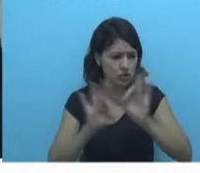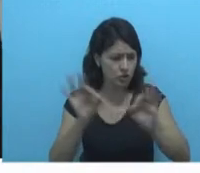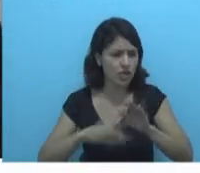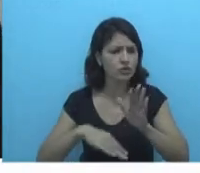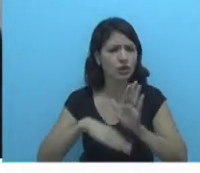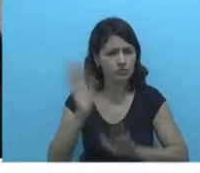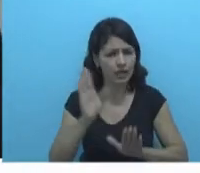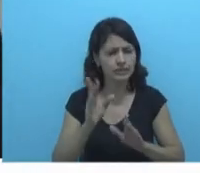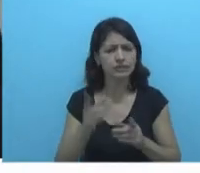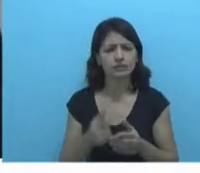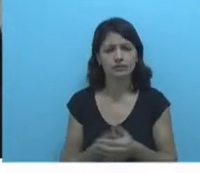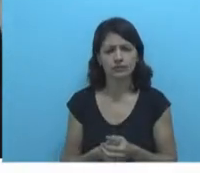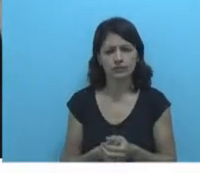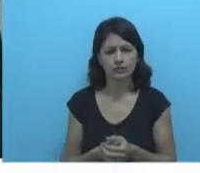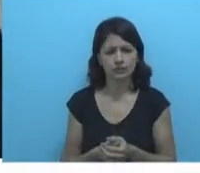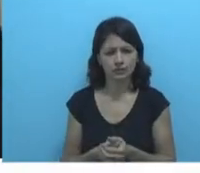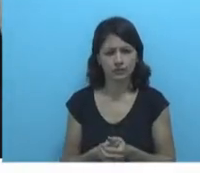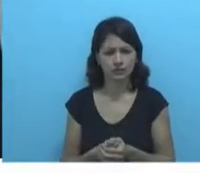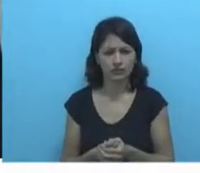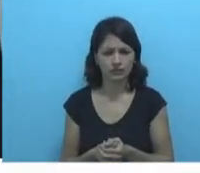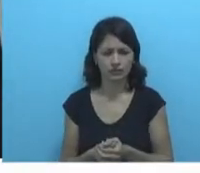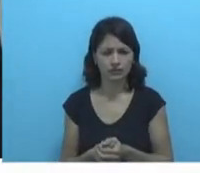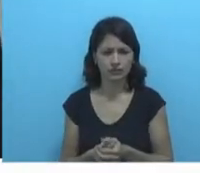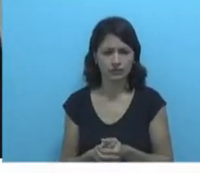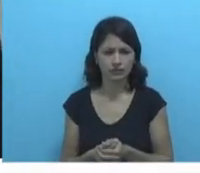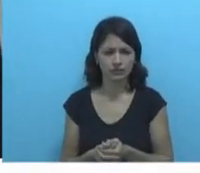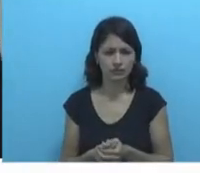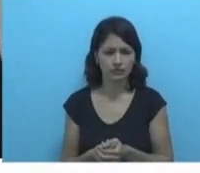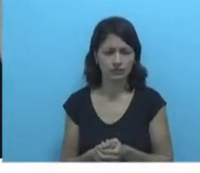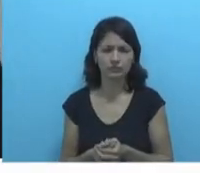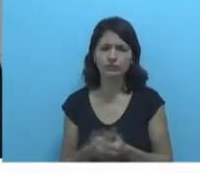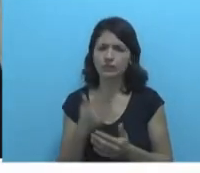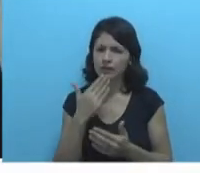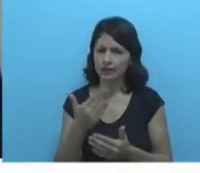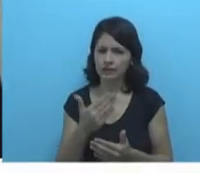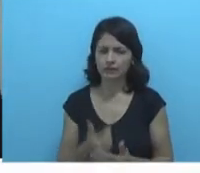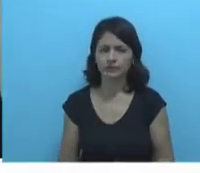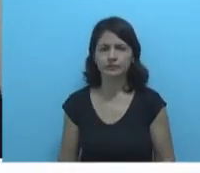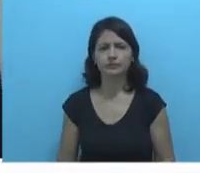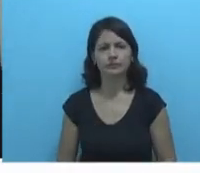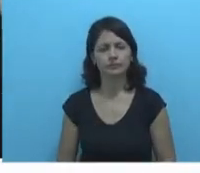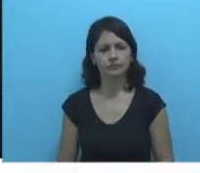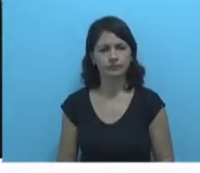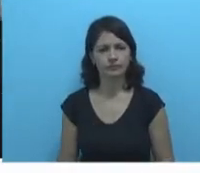que las águilas no cazan ratones. Muchas gracias.